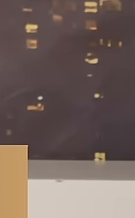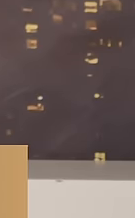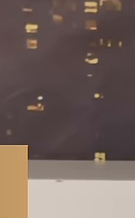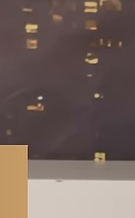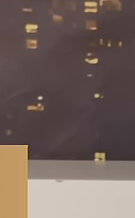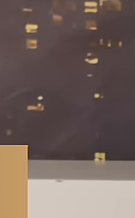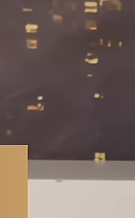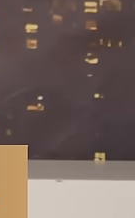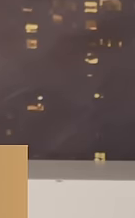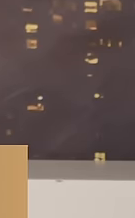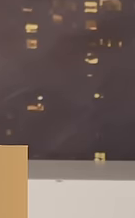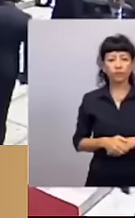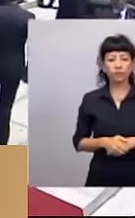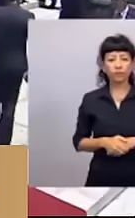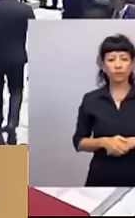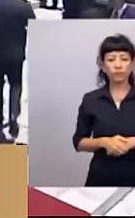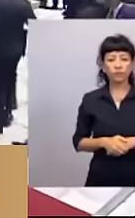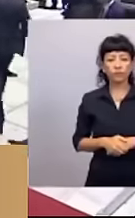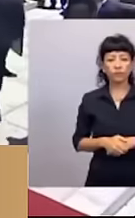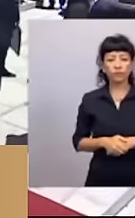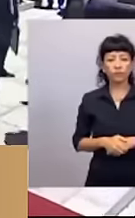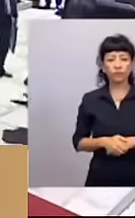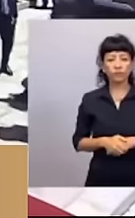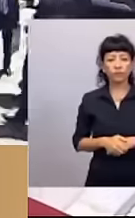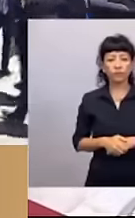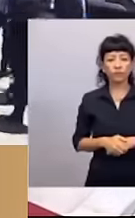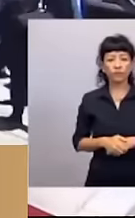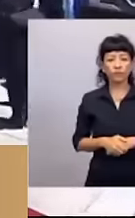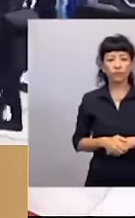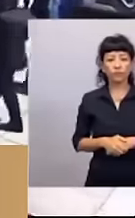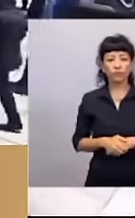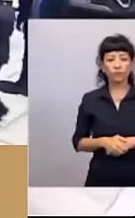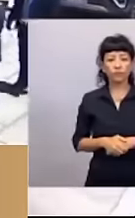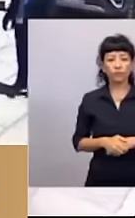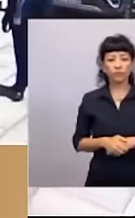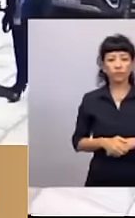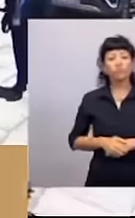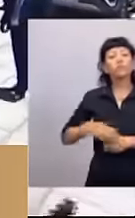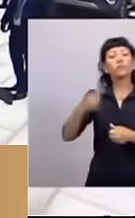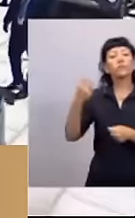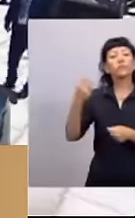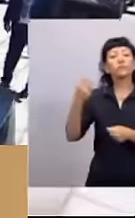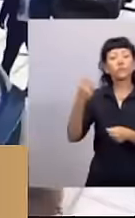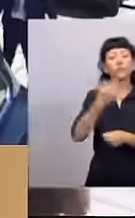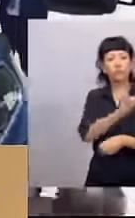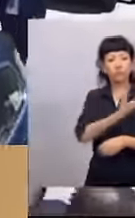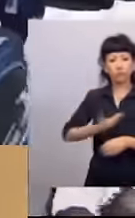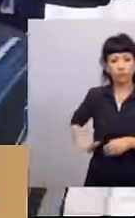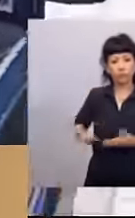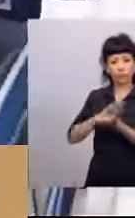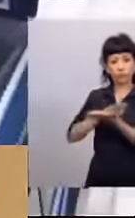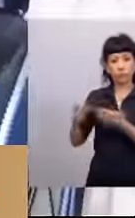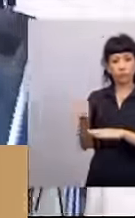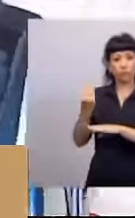discrepancia con la señora Ayuso. Pero se ha dado siempre a personas que defienden la libertad. Punto, ya está. O sea, ese es el criterio unánime para recibir